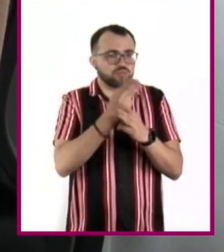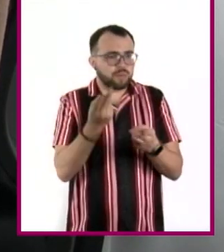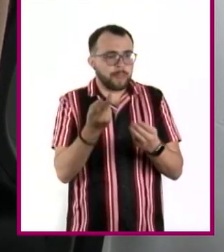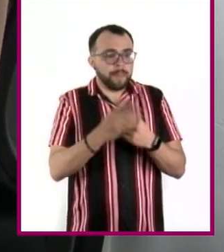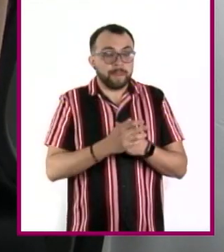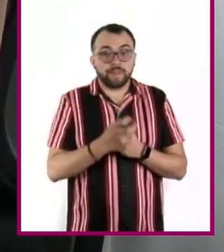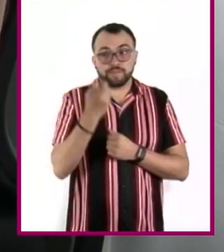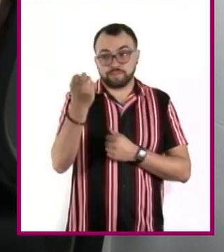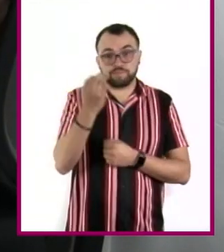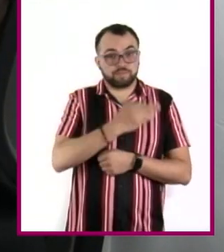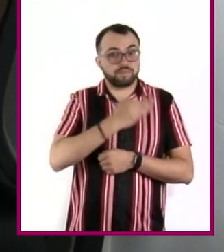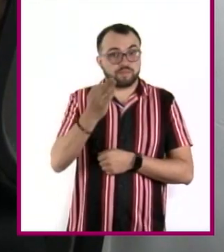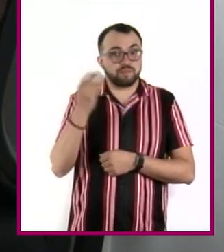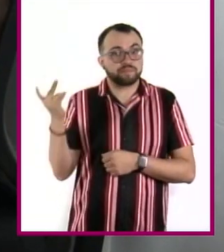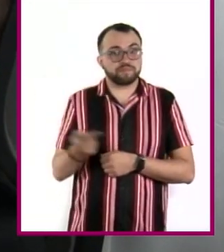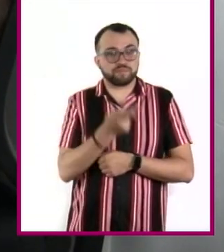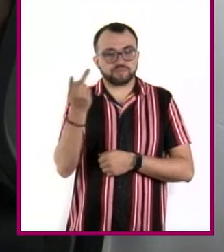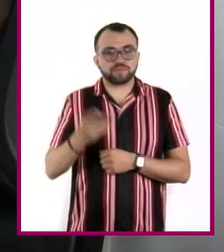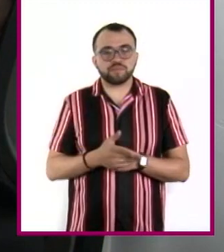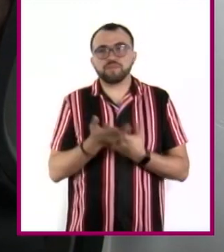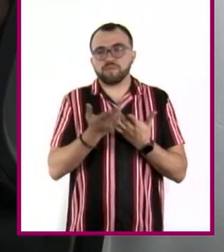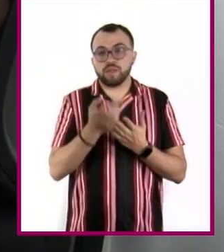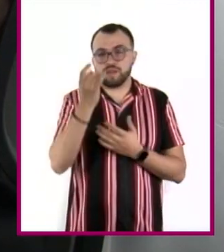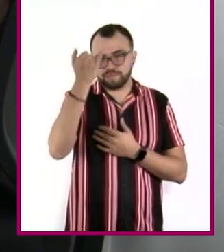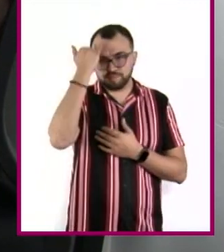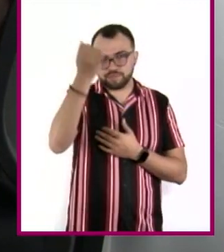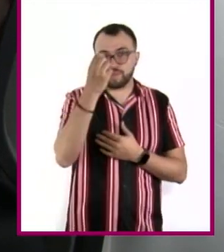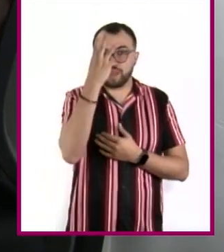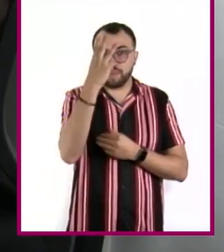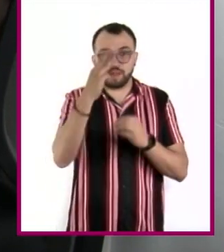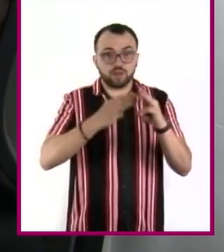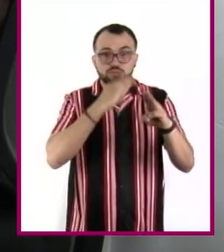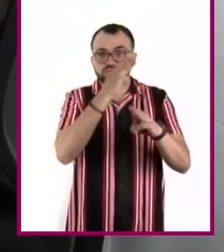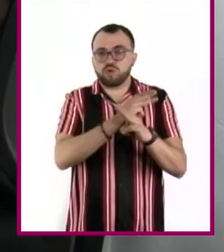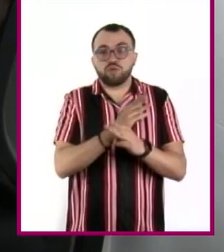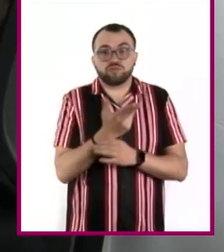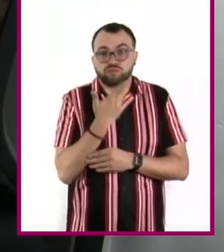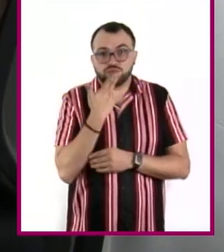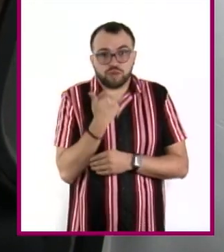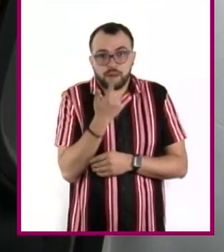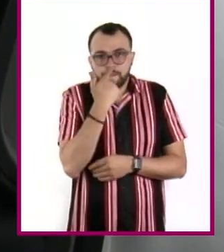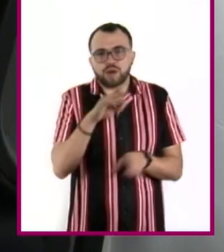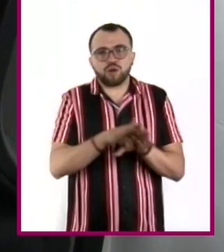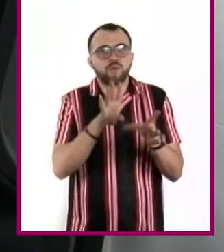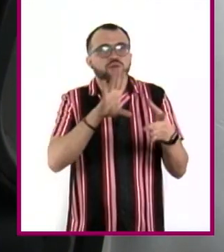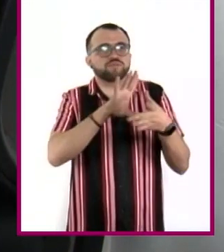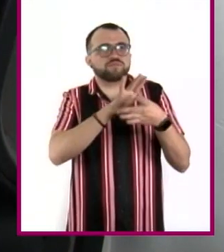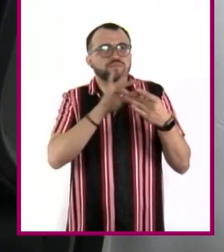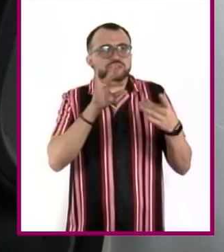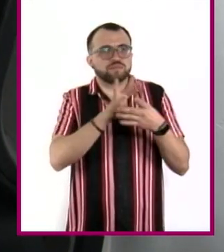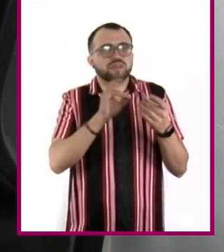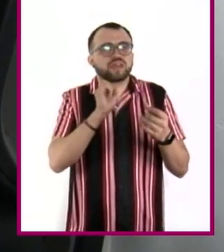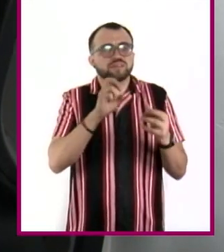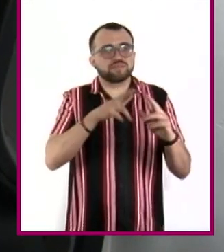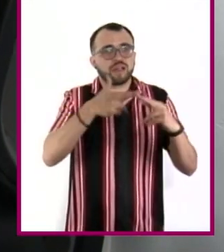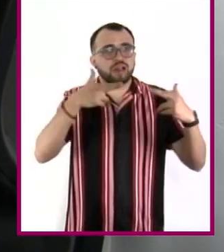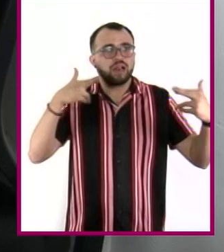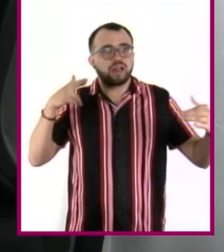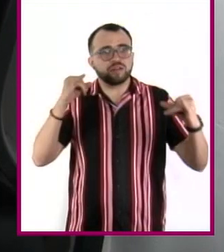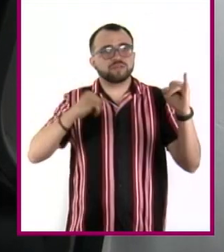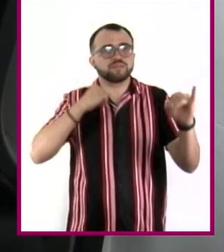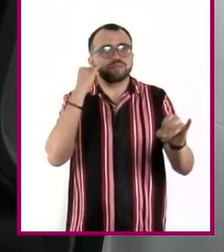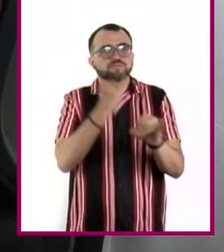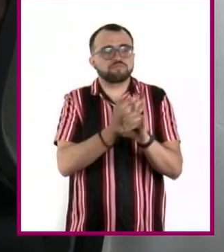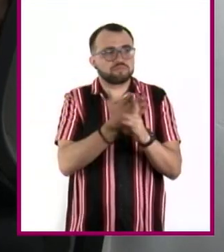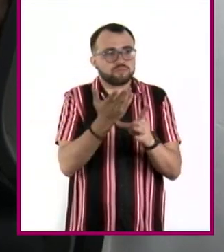Esa es una buena pregunta. Si la idea de los tres mundos ya no nos sirve para explicar las relaciones internacionales y la forma de